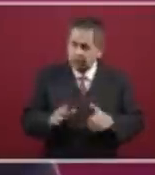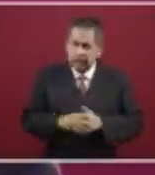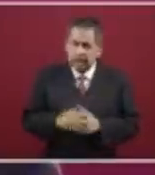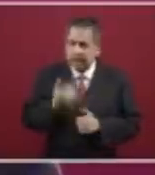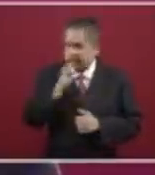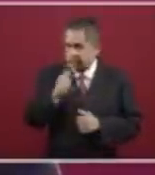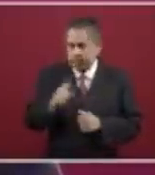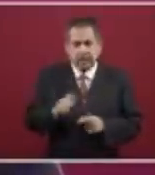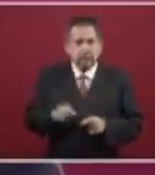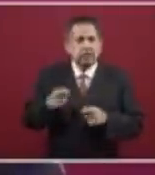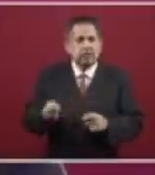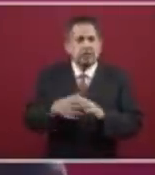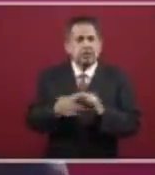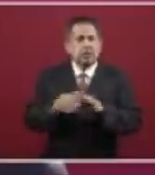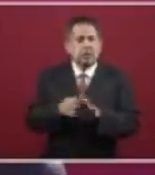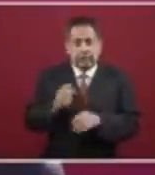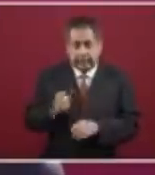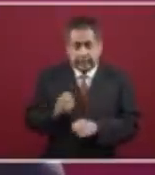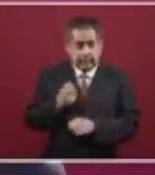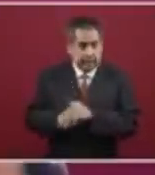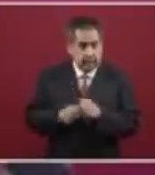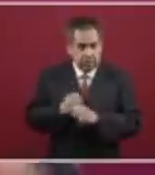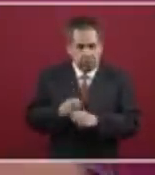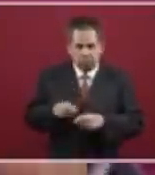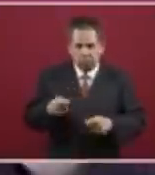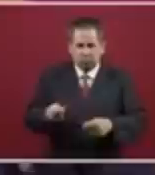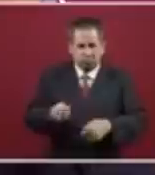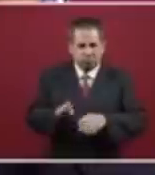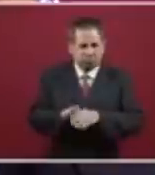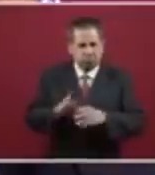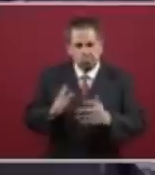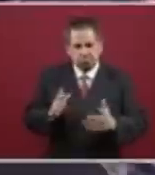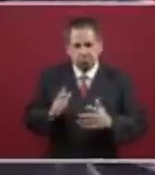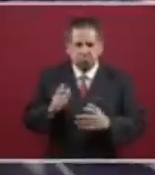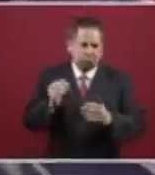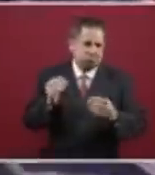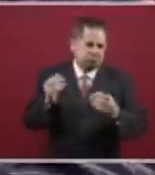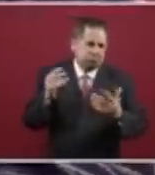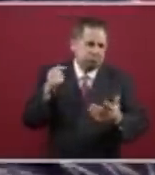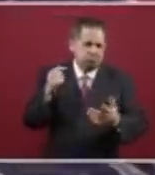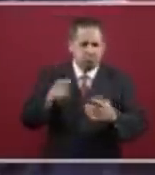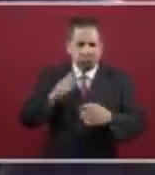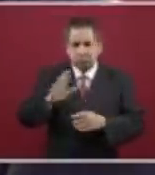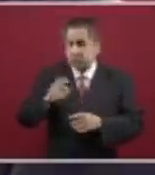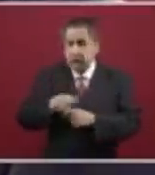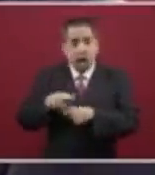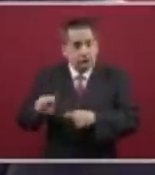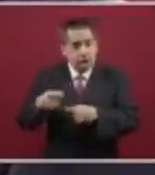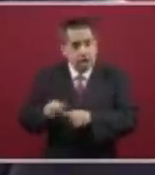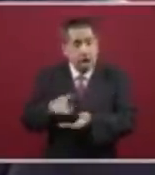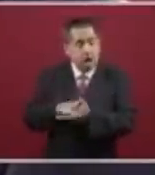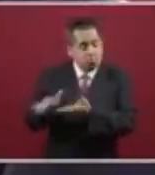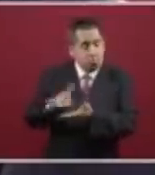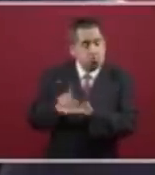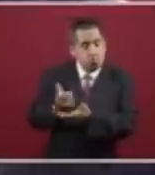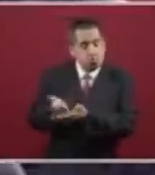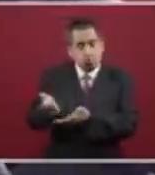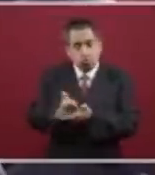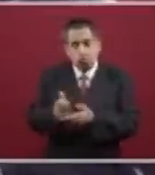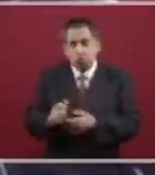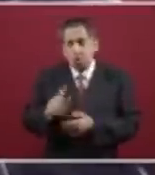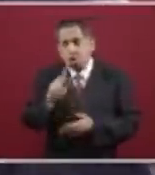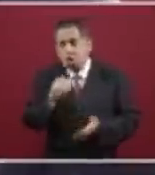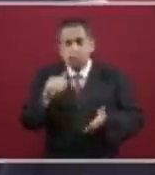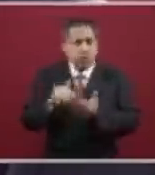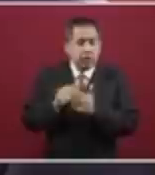dar este año, y ya muchos ya están recibiendo sus apoyos,